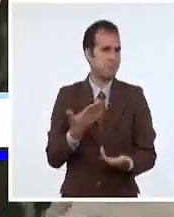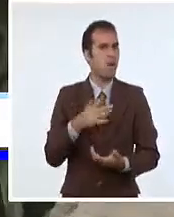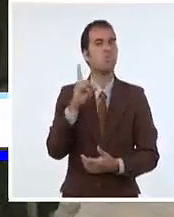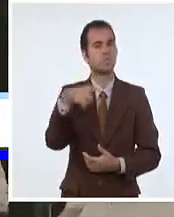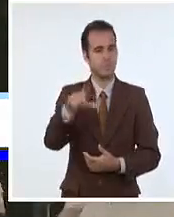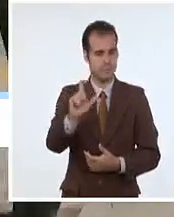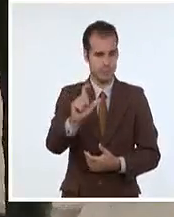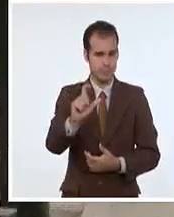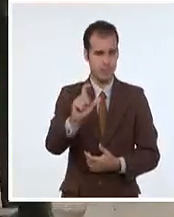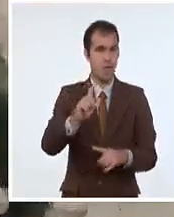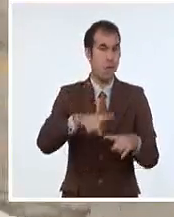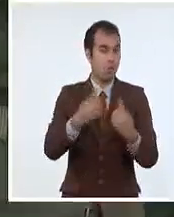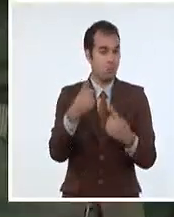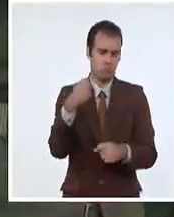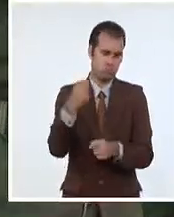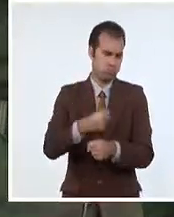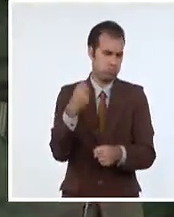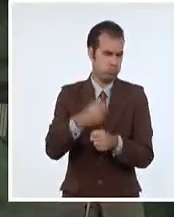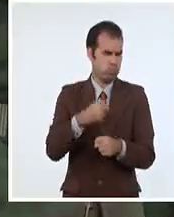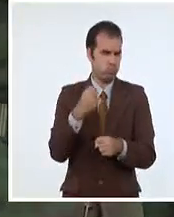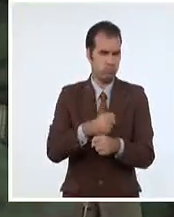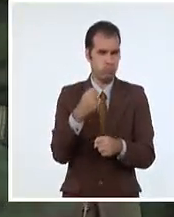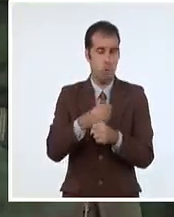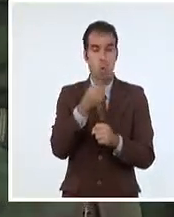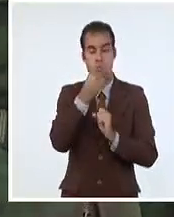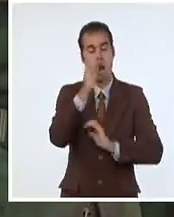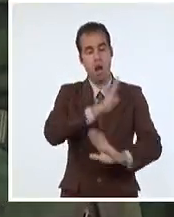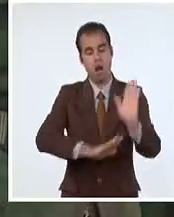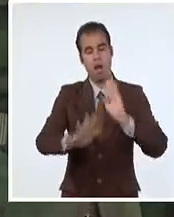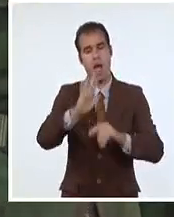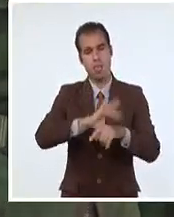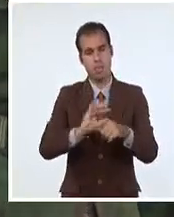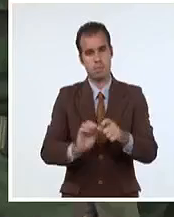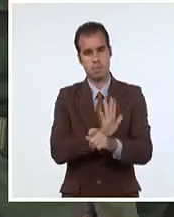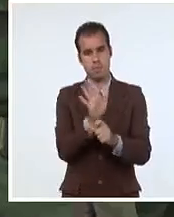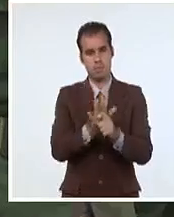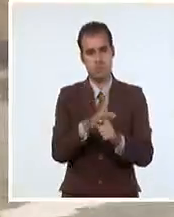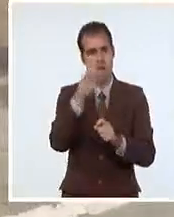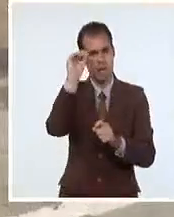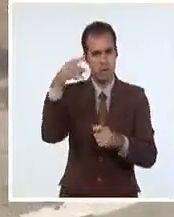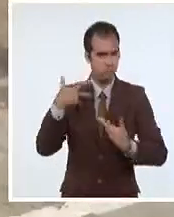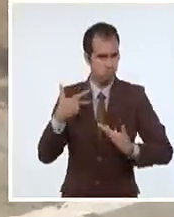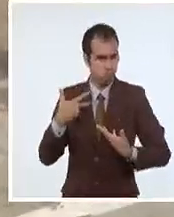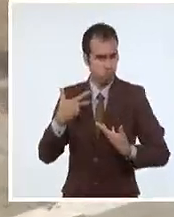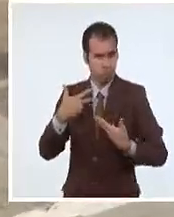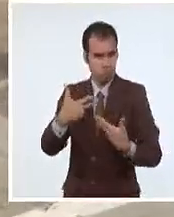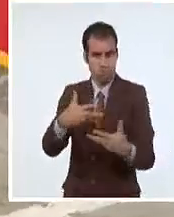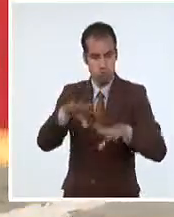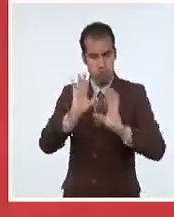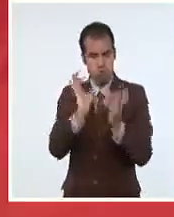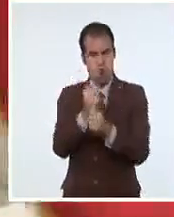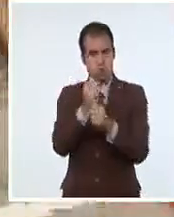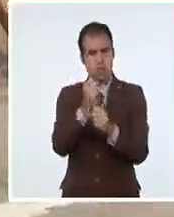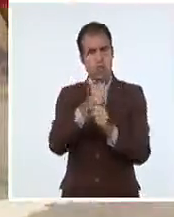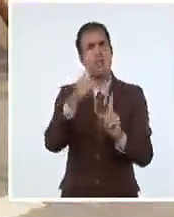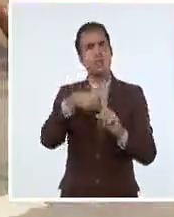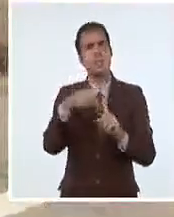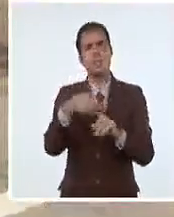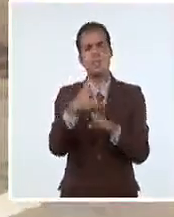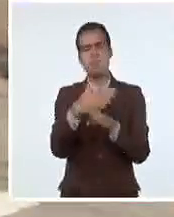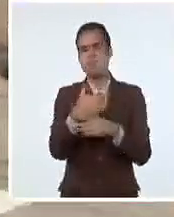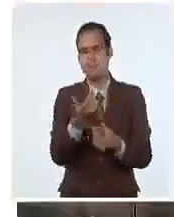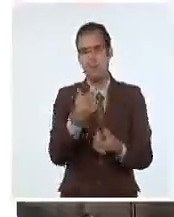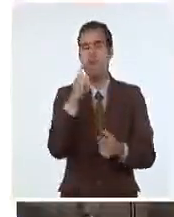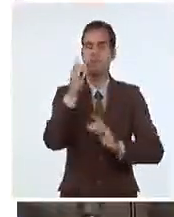Comunistas por su notorio trabajo en el enfrentamiento a la COVID-19 y su disposición combativa en las tareas de la salvaguardia de